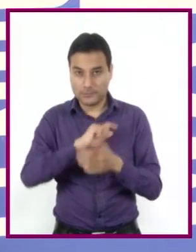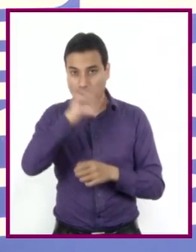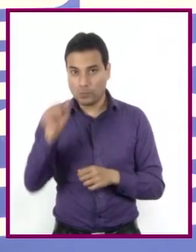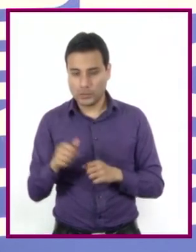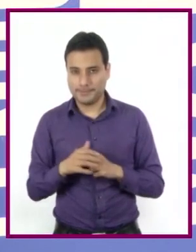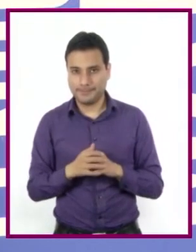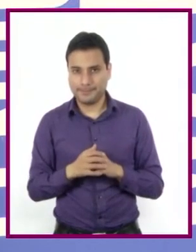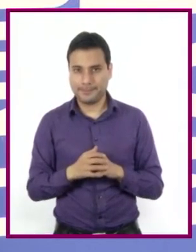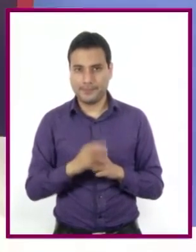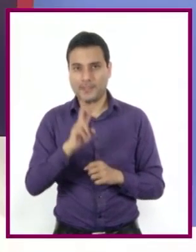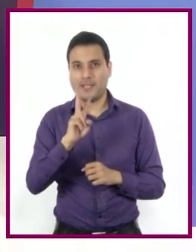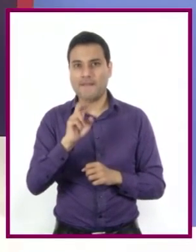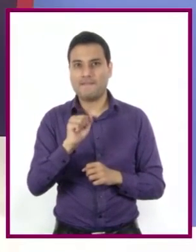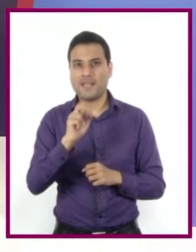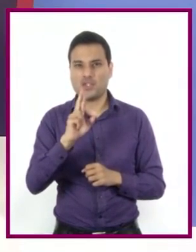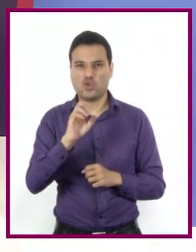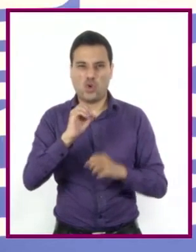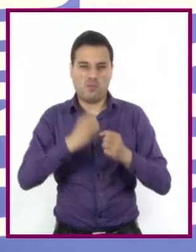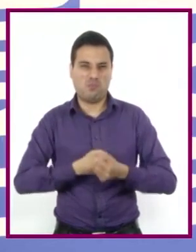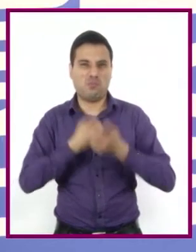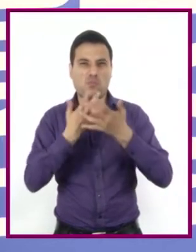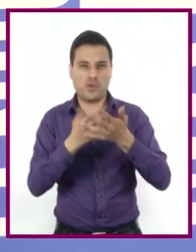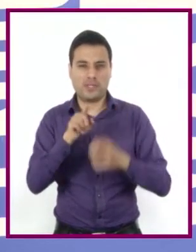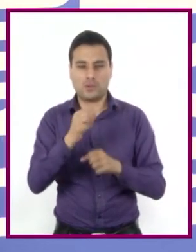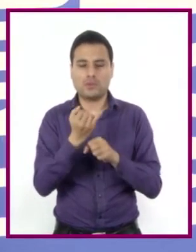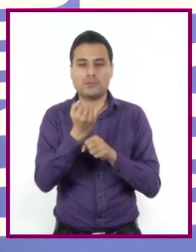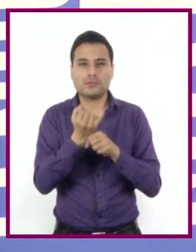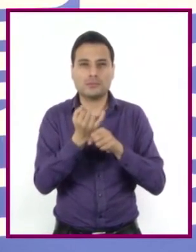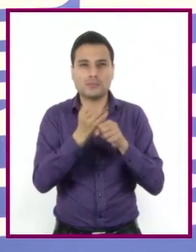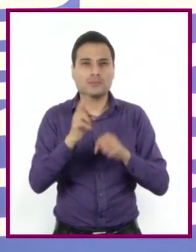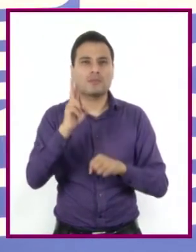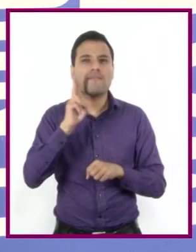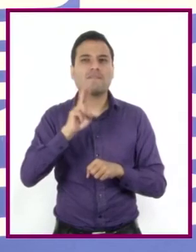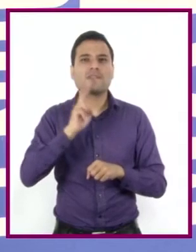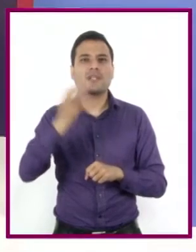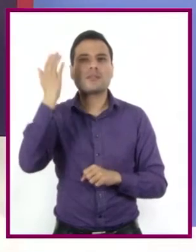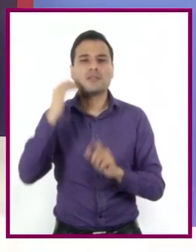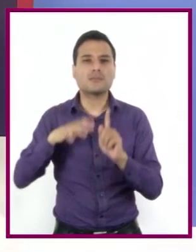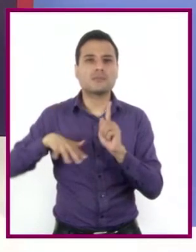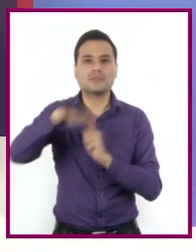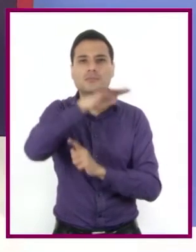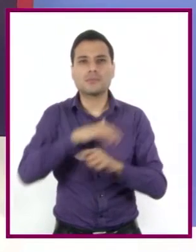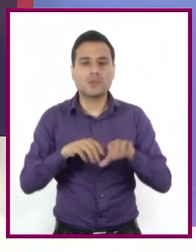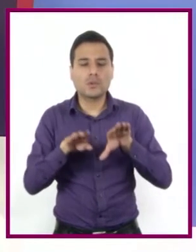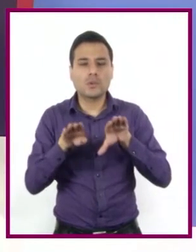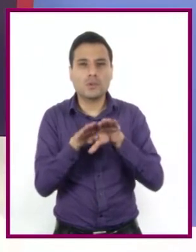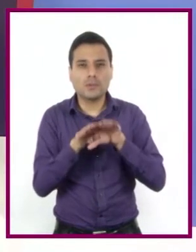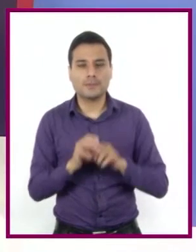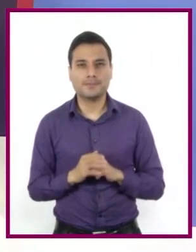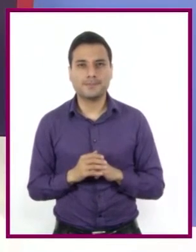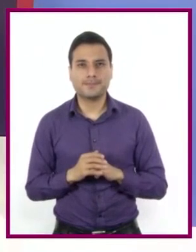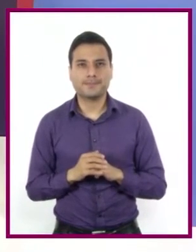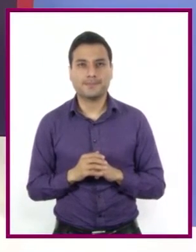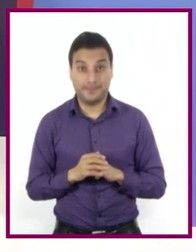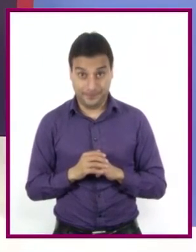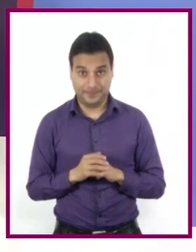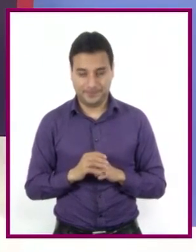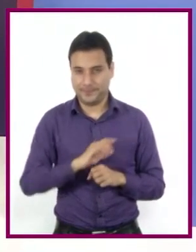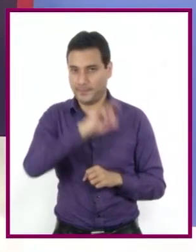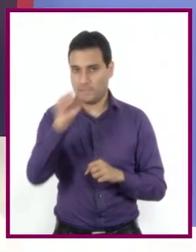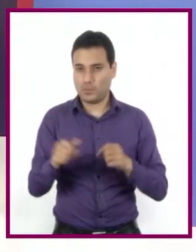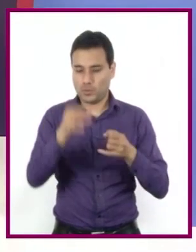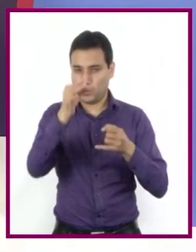algunos versos de poetas que reflejen ese contexto histórico que hayas elegido. Por último, elabora